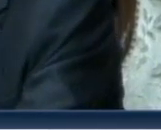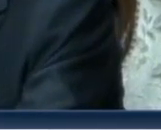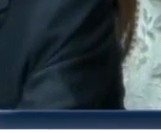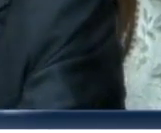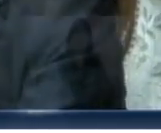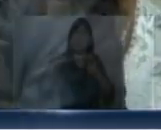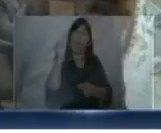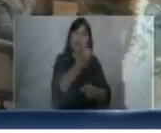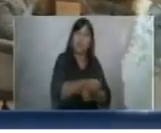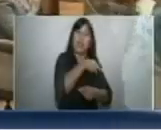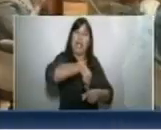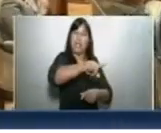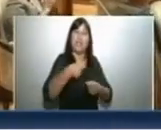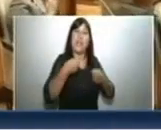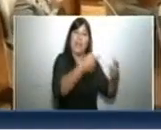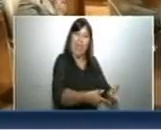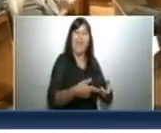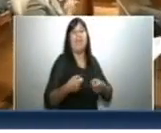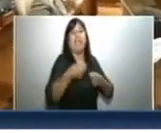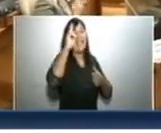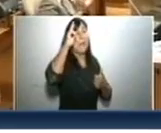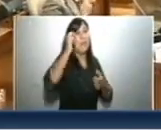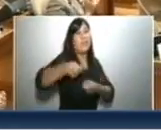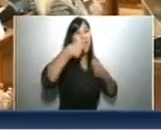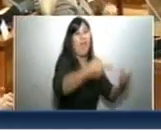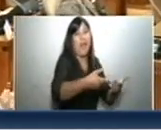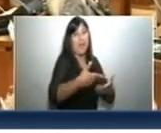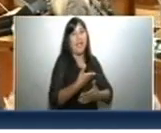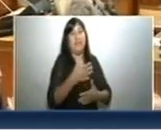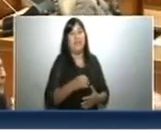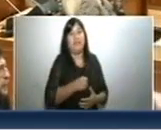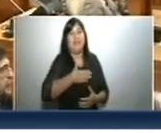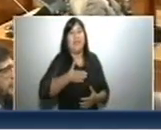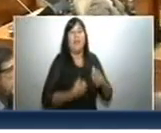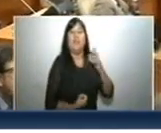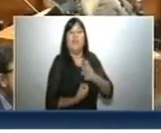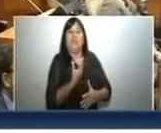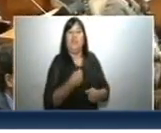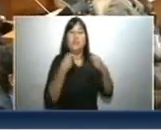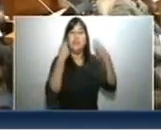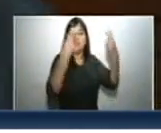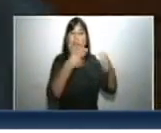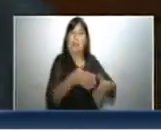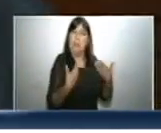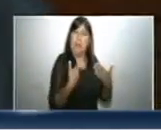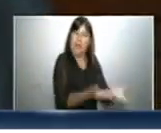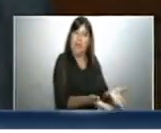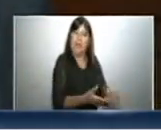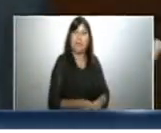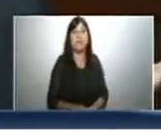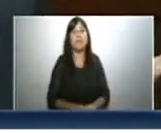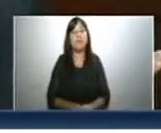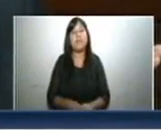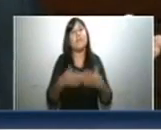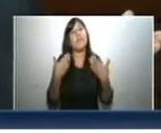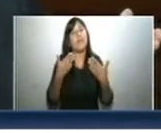okis que todas las reparticiones públicas aceptan pero que nadie denuncia provocando una erogación millonaria para el estado